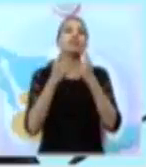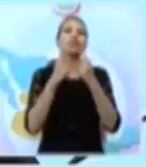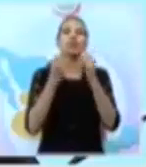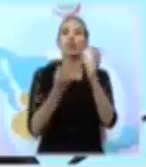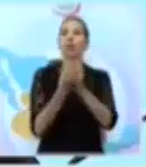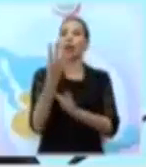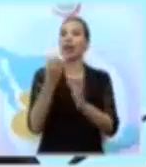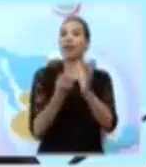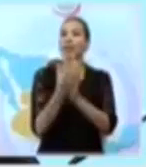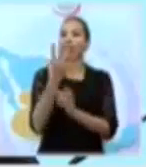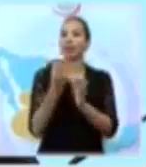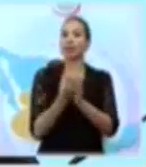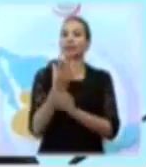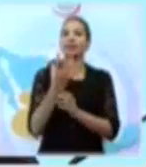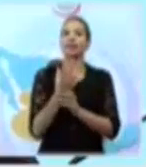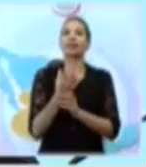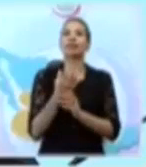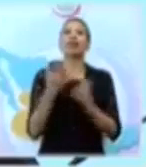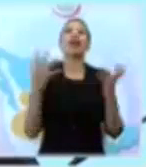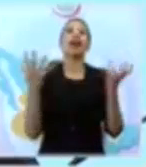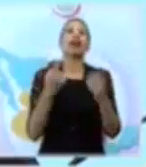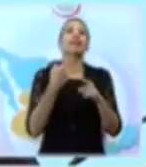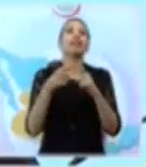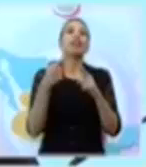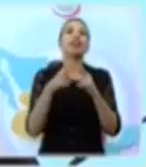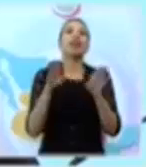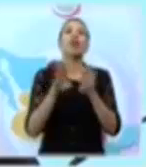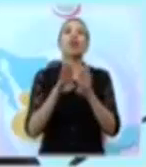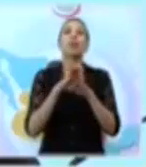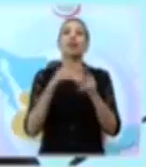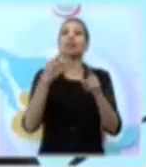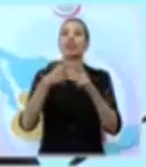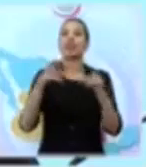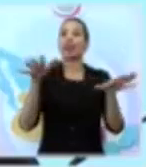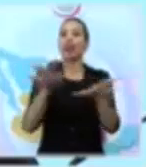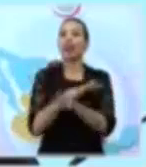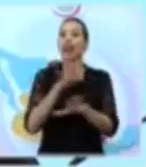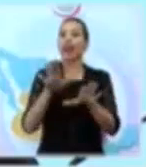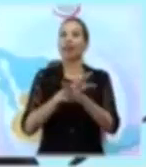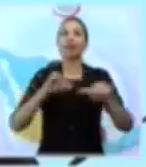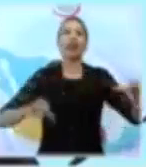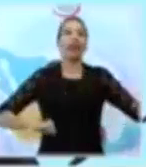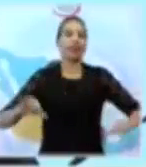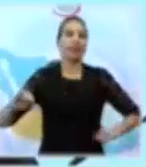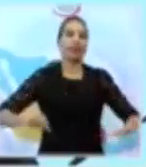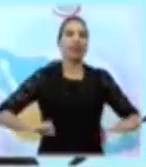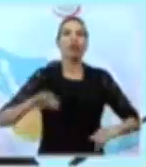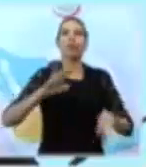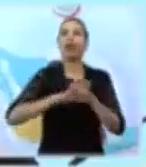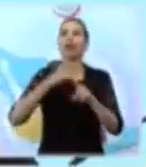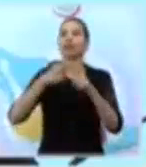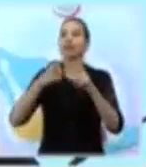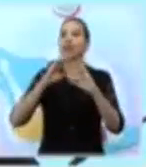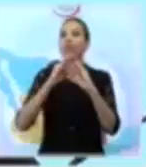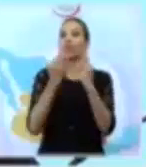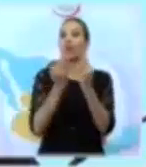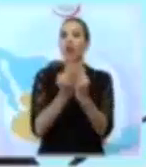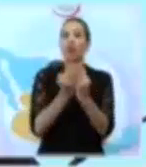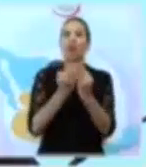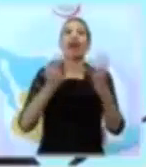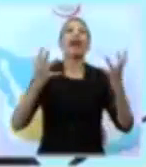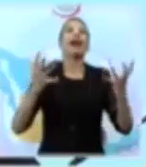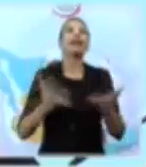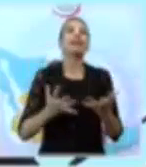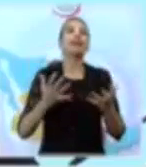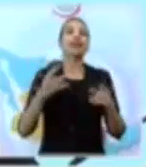nuevas, vamos generando dinámicas más efectivas en las formas de